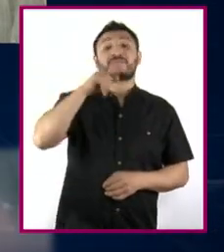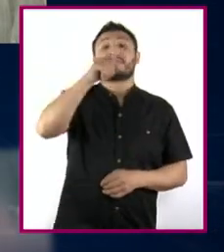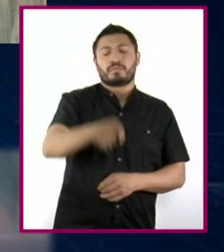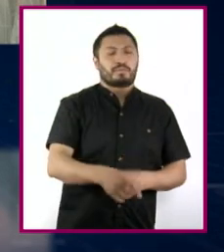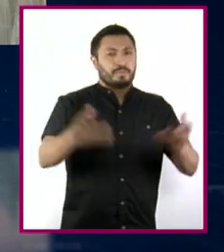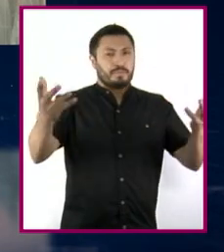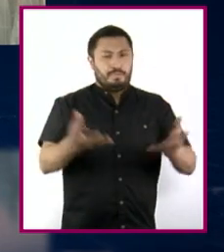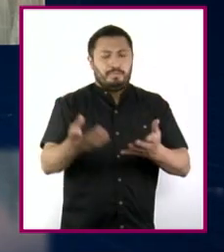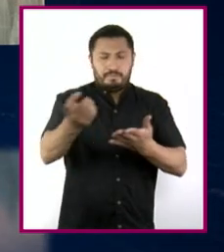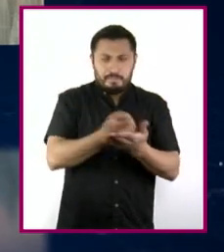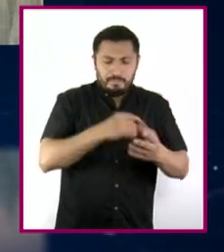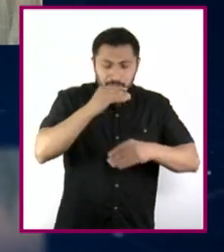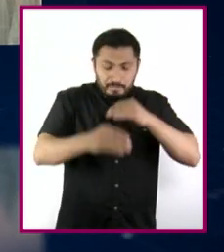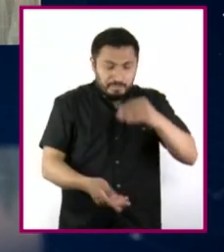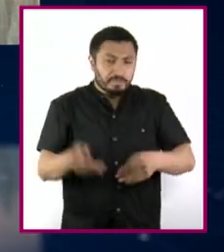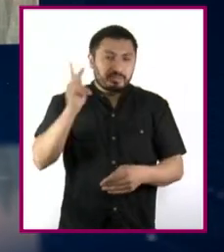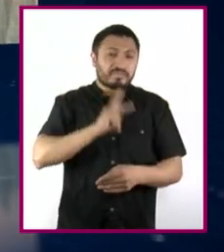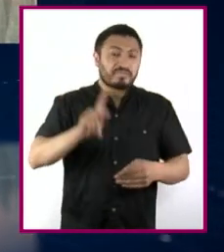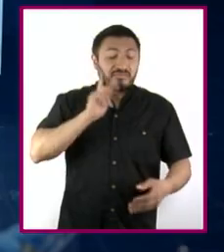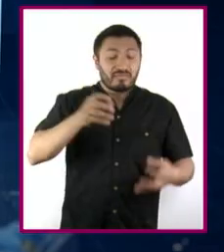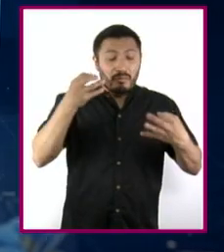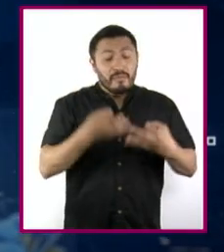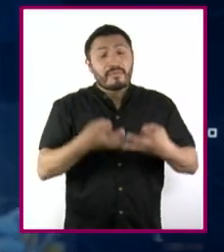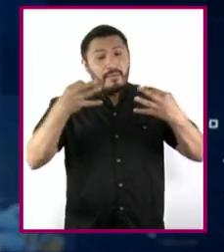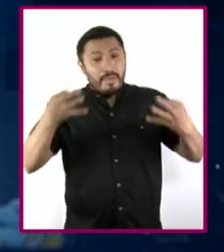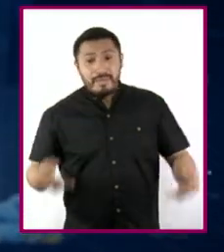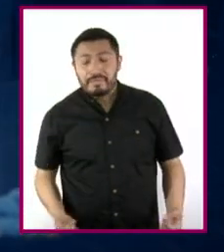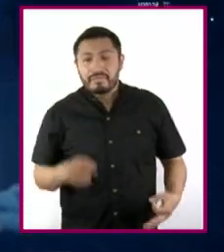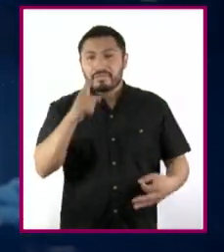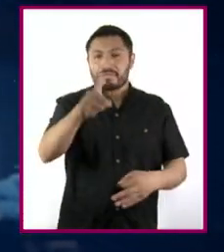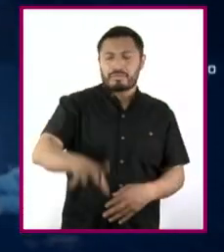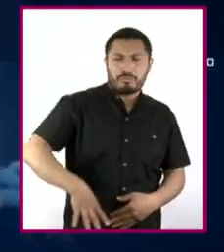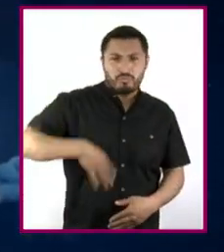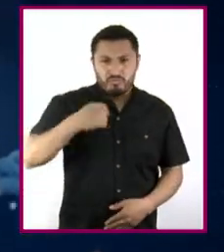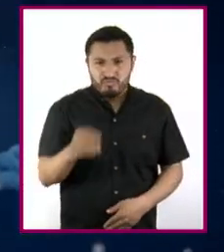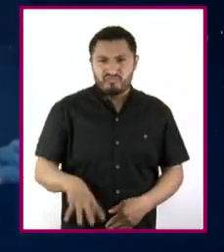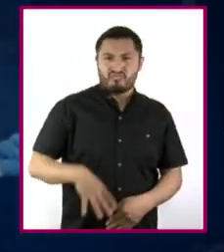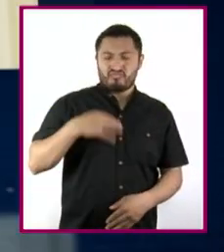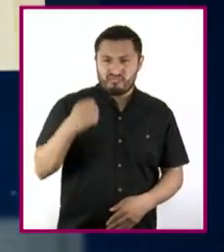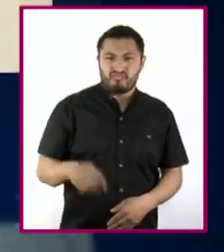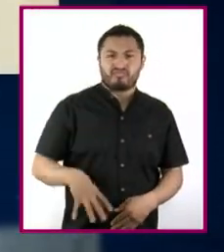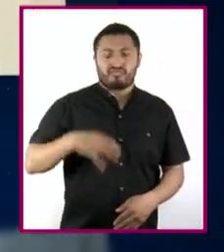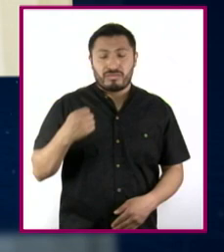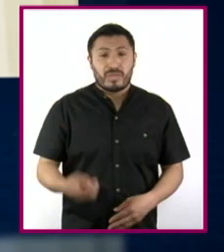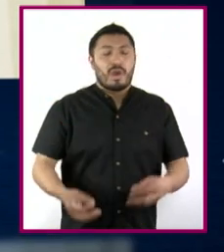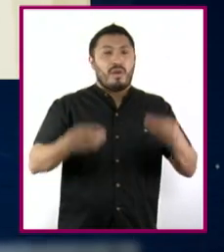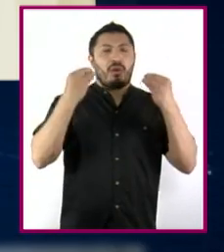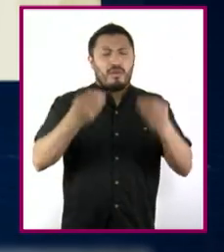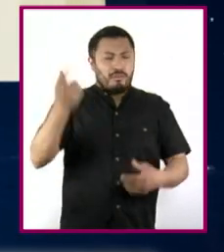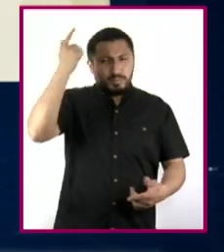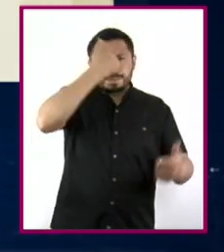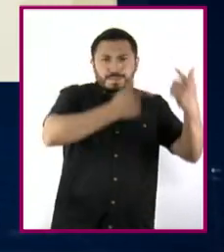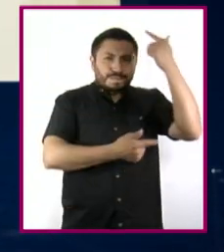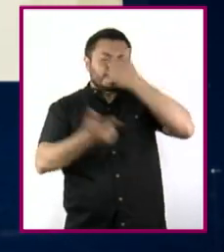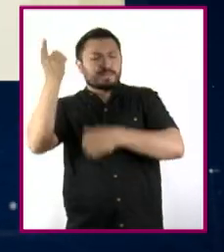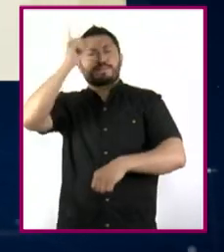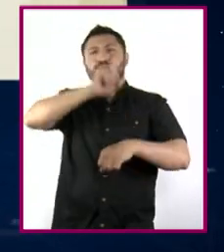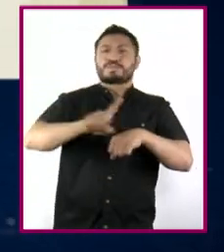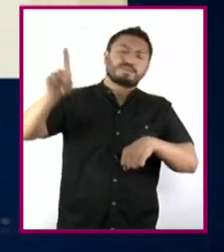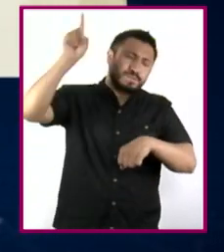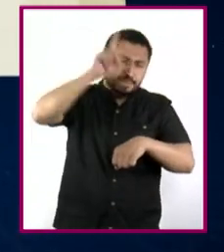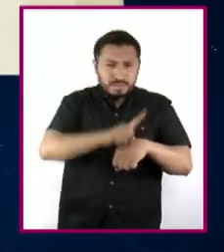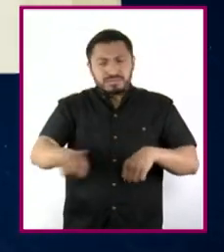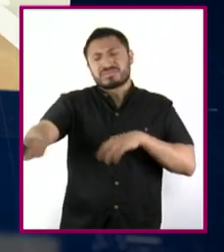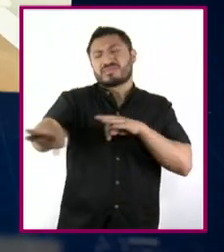diseñaste, probaste en tierra, te esforzaste muchas noches, muchos días de